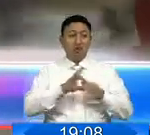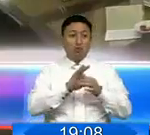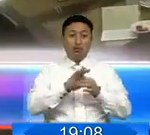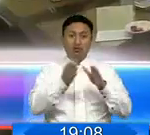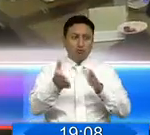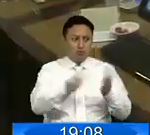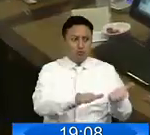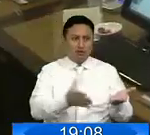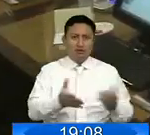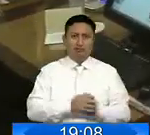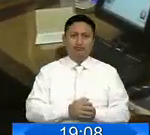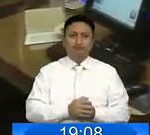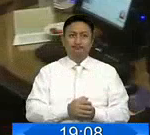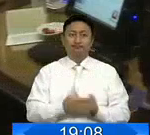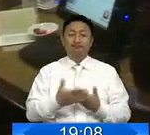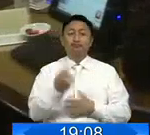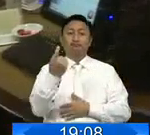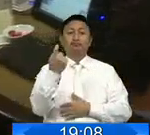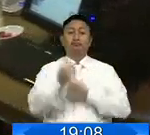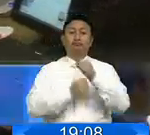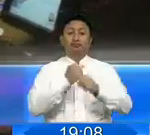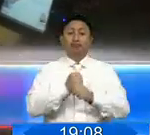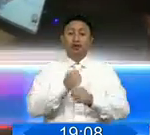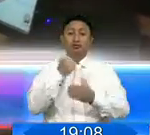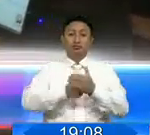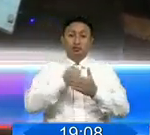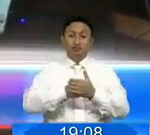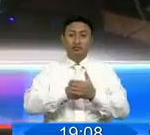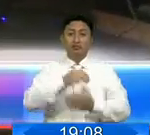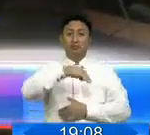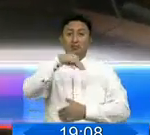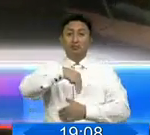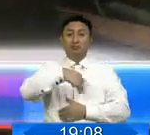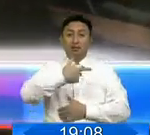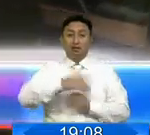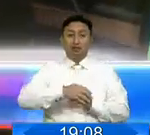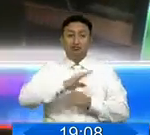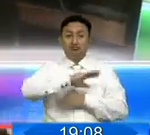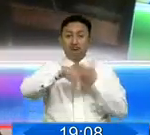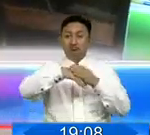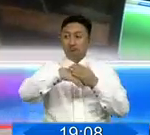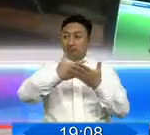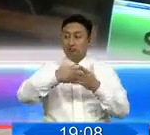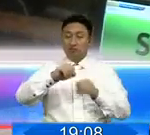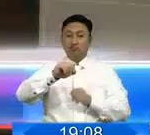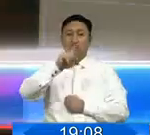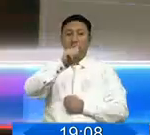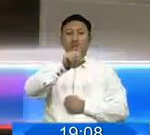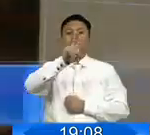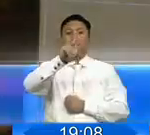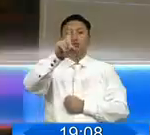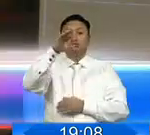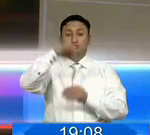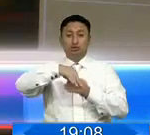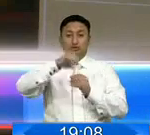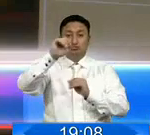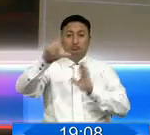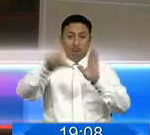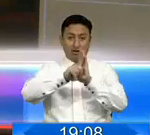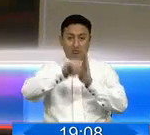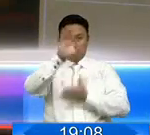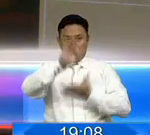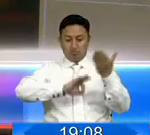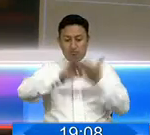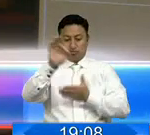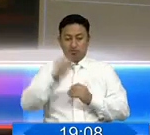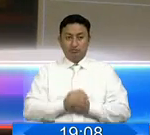maestros. Tras 11 años de lucha, este martes la Asamblea, por unanimidad y con 121 votos a favor, aprobaron la ley. Acá no